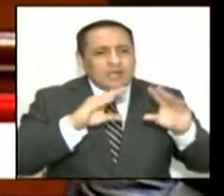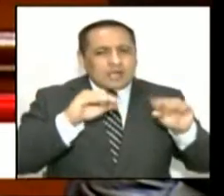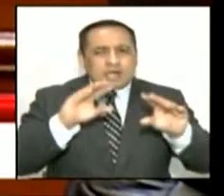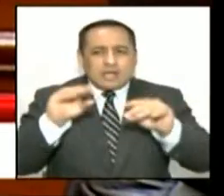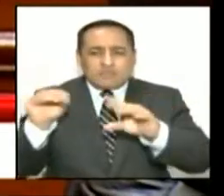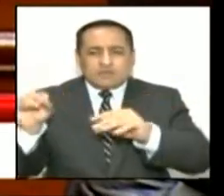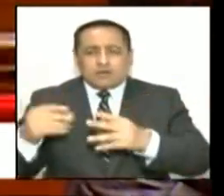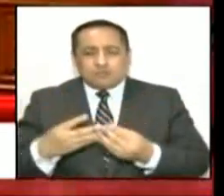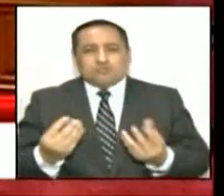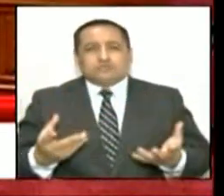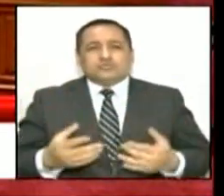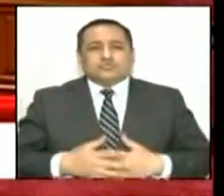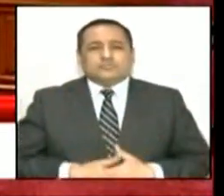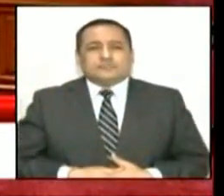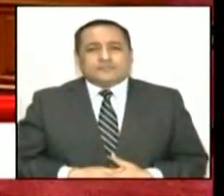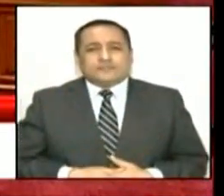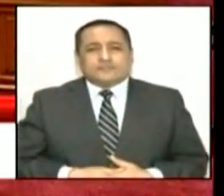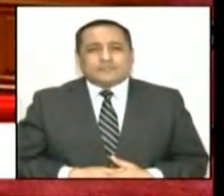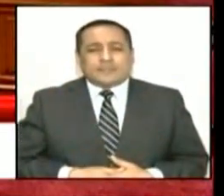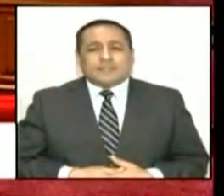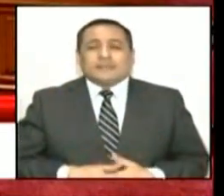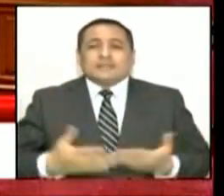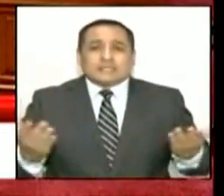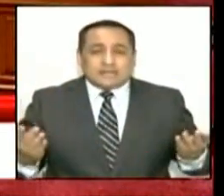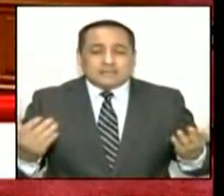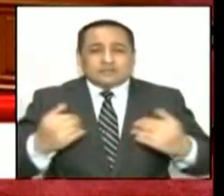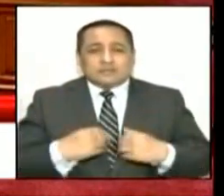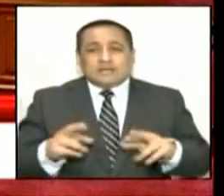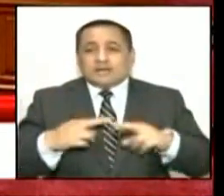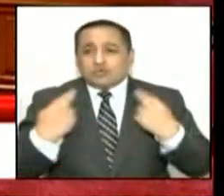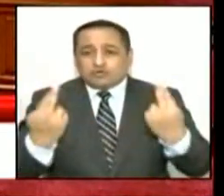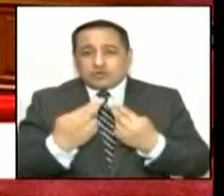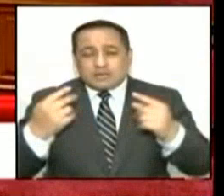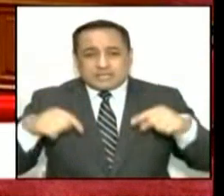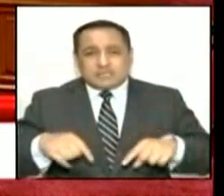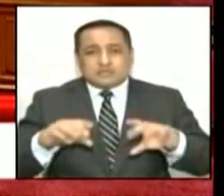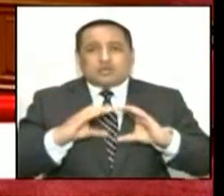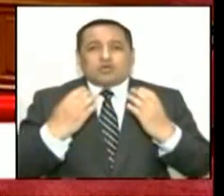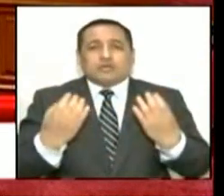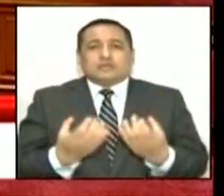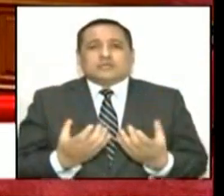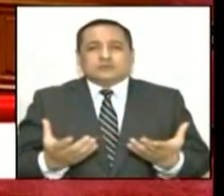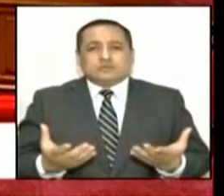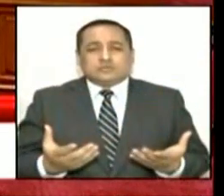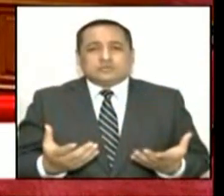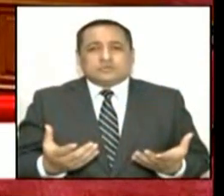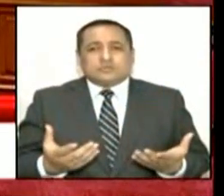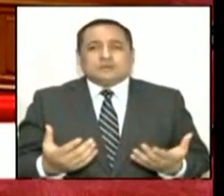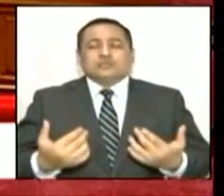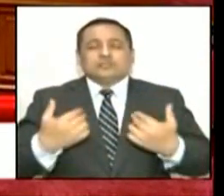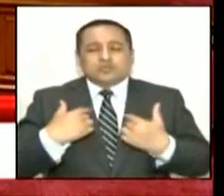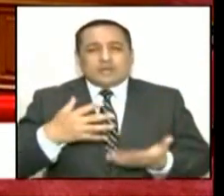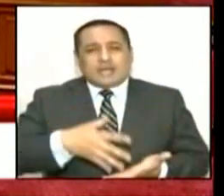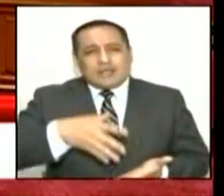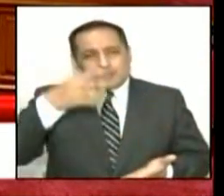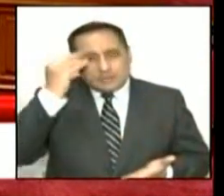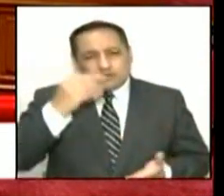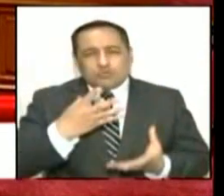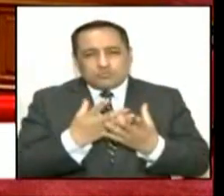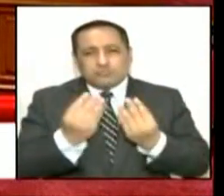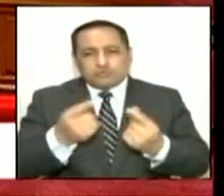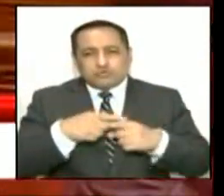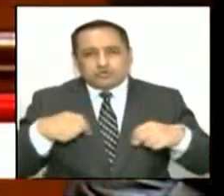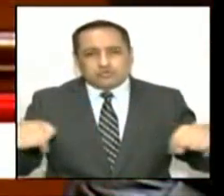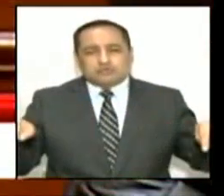ustedes que durante las sesiones de este Congreso he aprendido mucho de